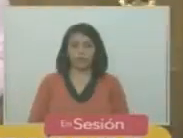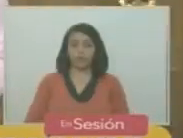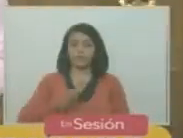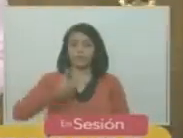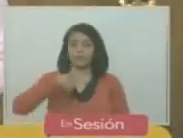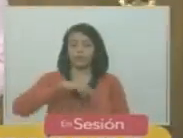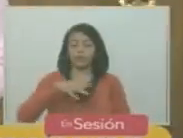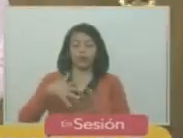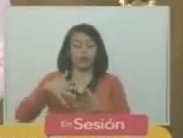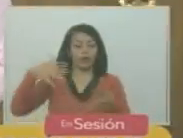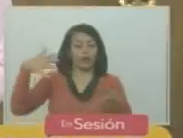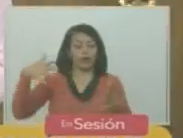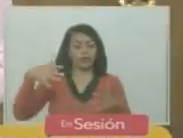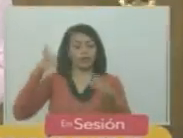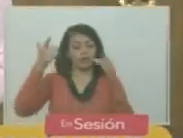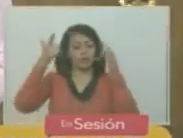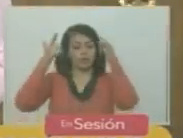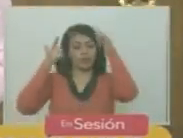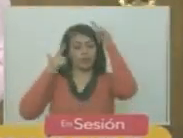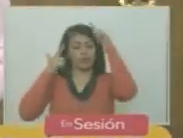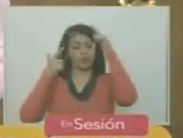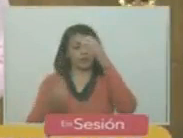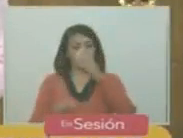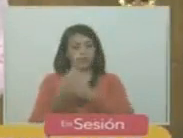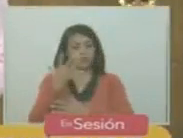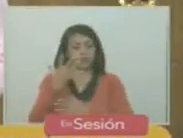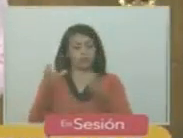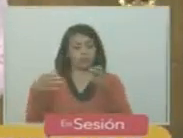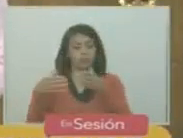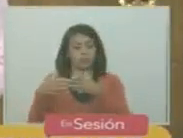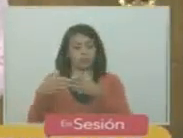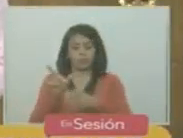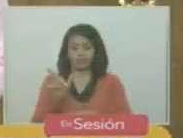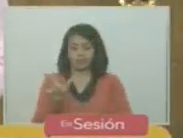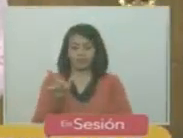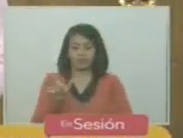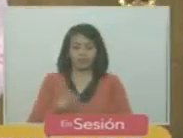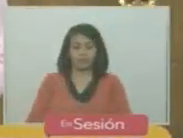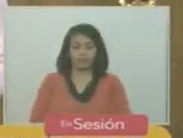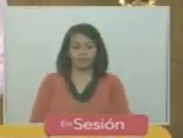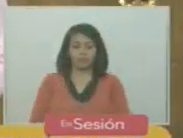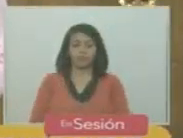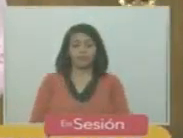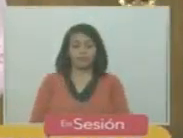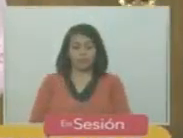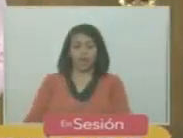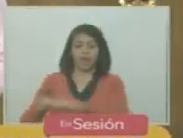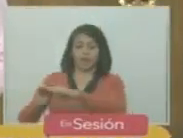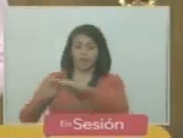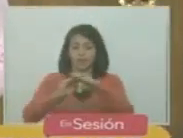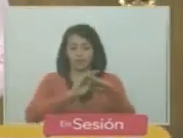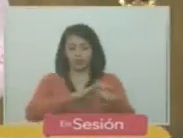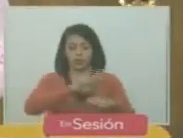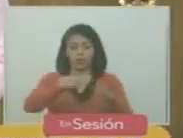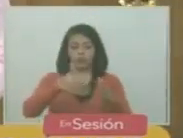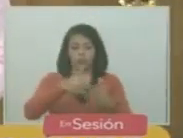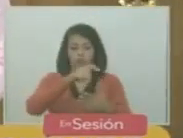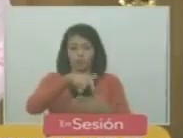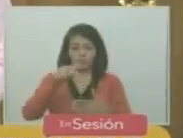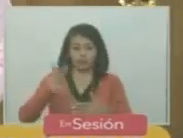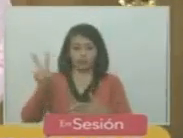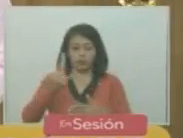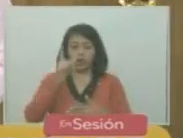Nuestro gigante Chávez fue fundador del Partido Socialista Unido de Venezuela, convocó a todos los